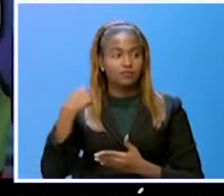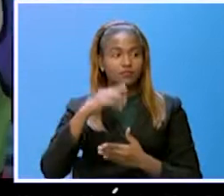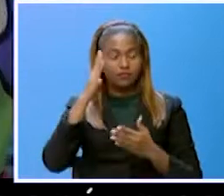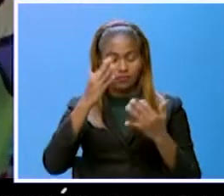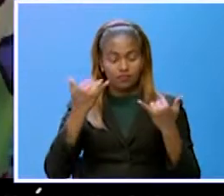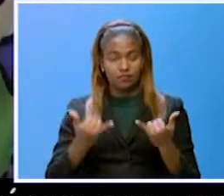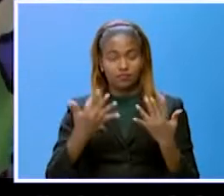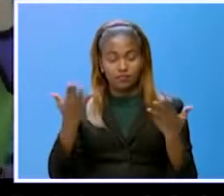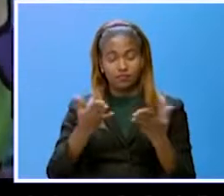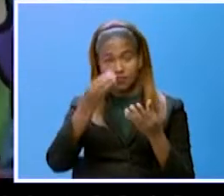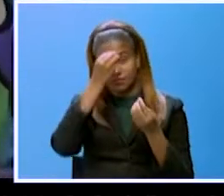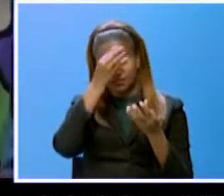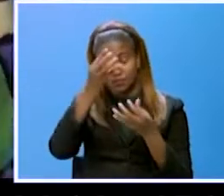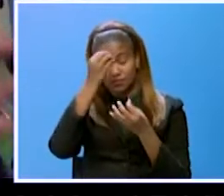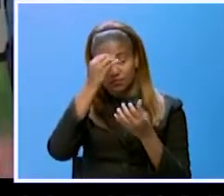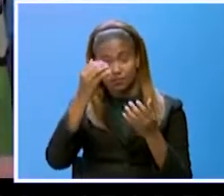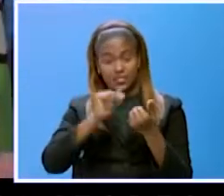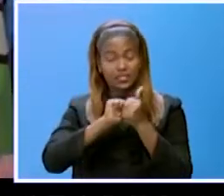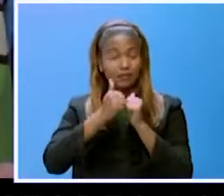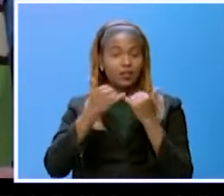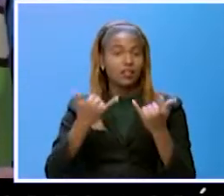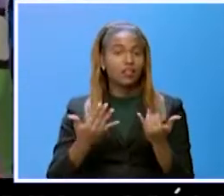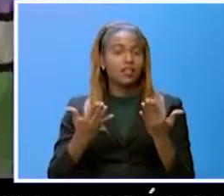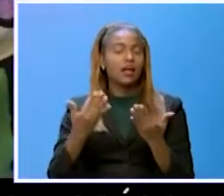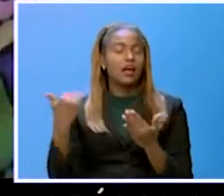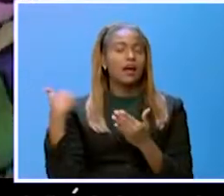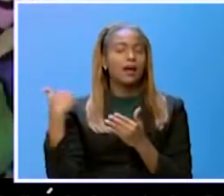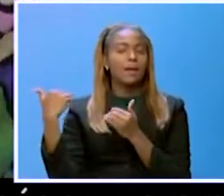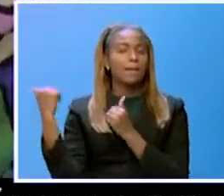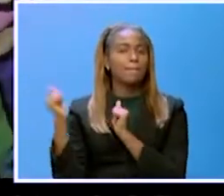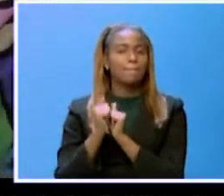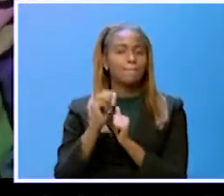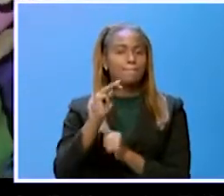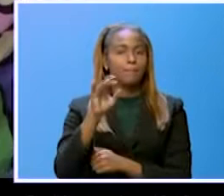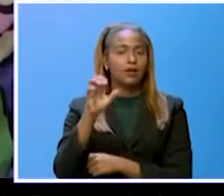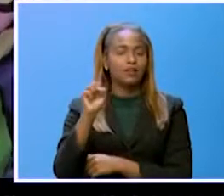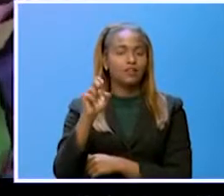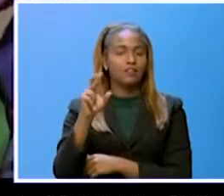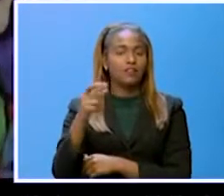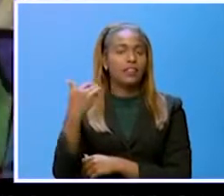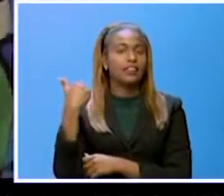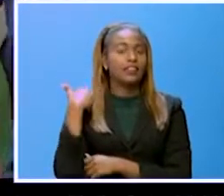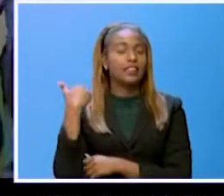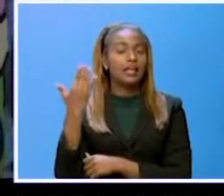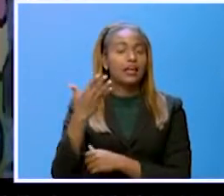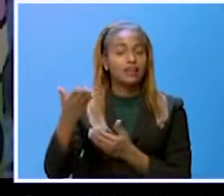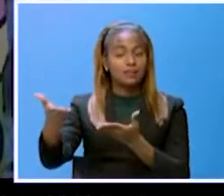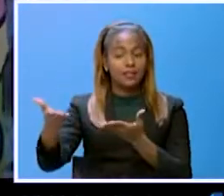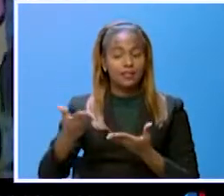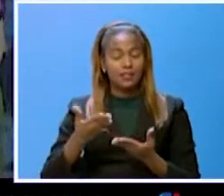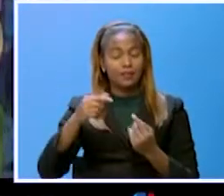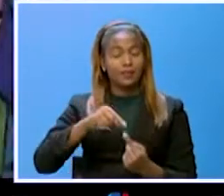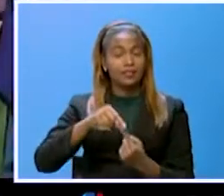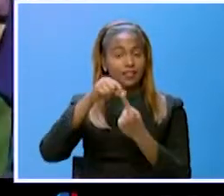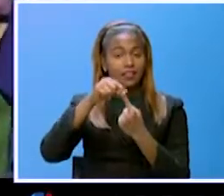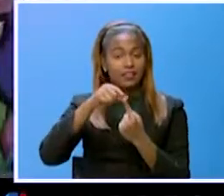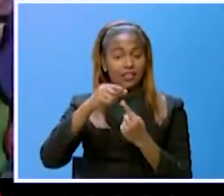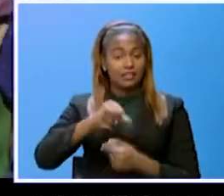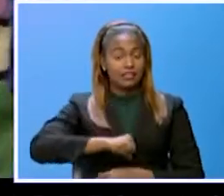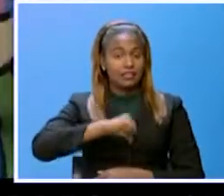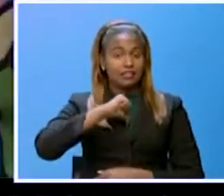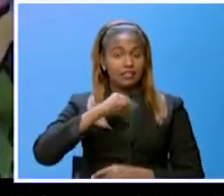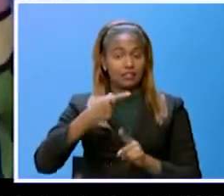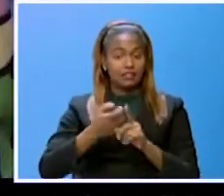Inmediato con las informaciones deportivas y nuestro compañero Marcos Nibar pues se encuentra con un invitado de lujo, un orgullo de